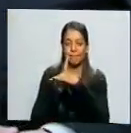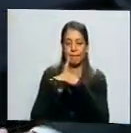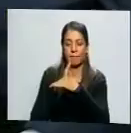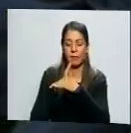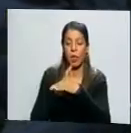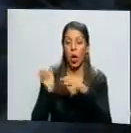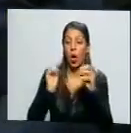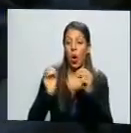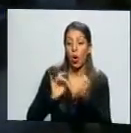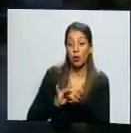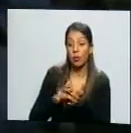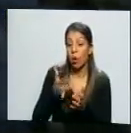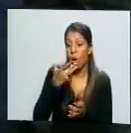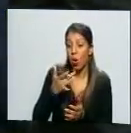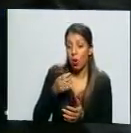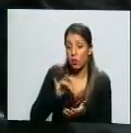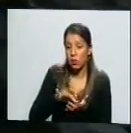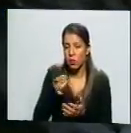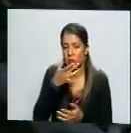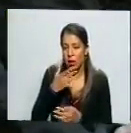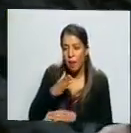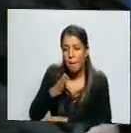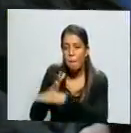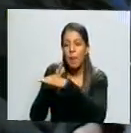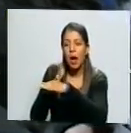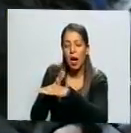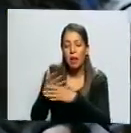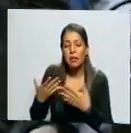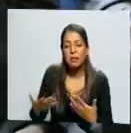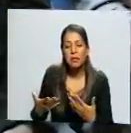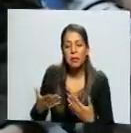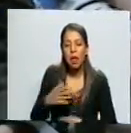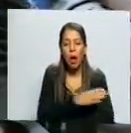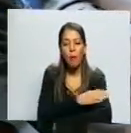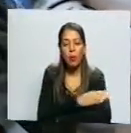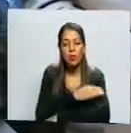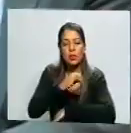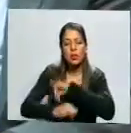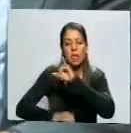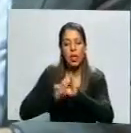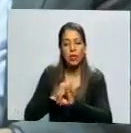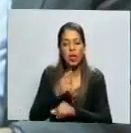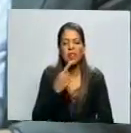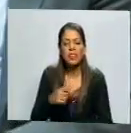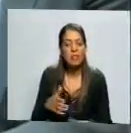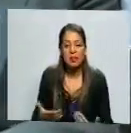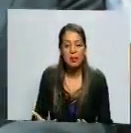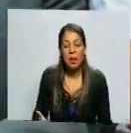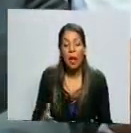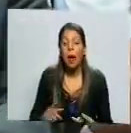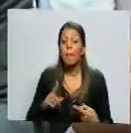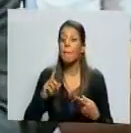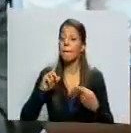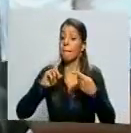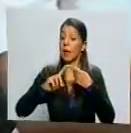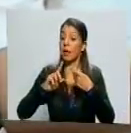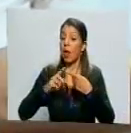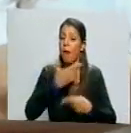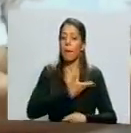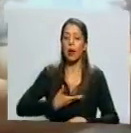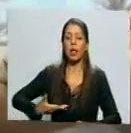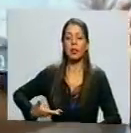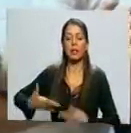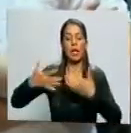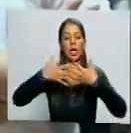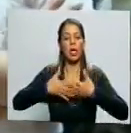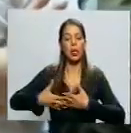insumos básicos y medicamentos. ¿Qué dice la derecha internacional? El primero es el presidente de los Estados Unidos,